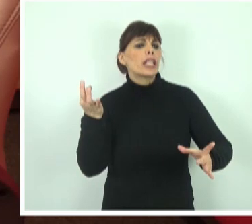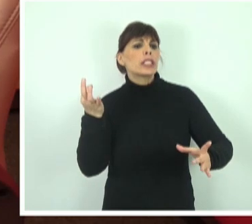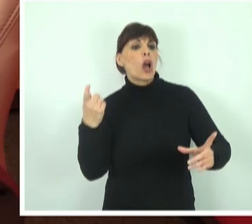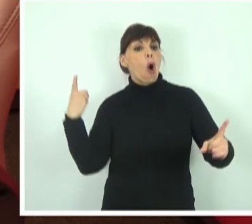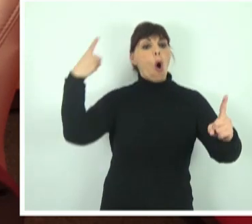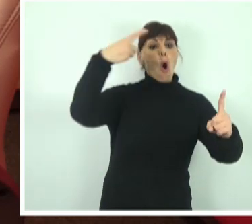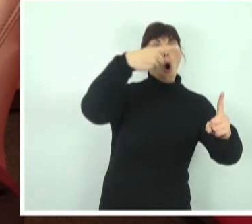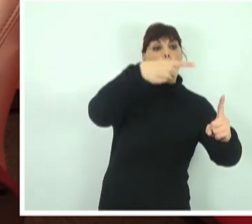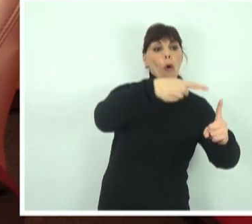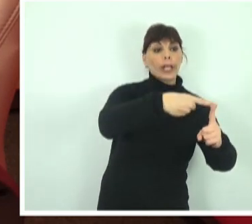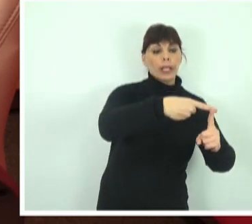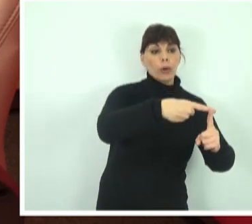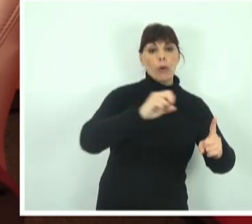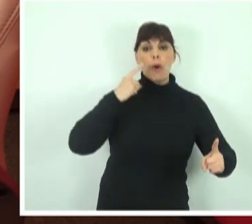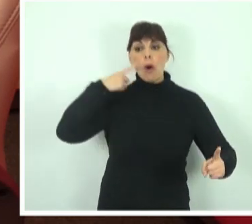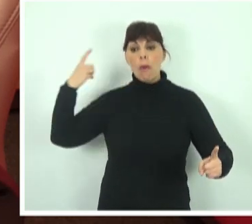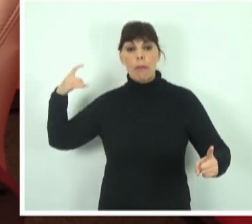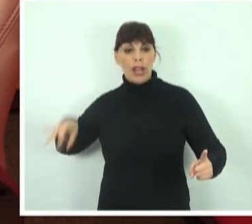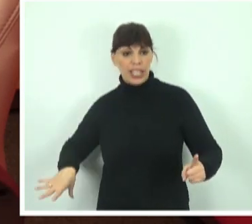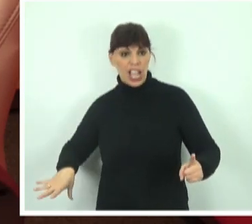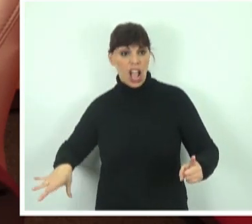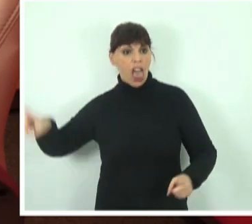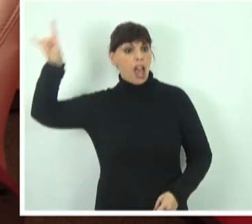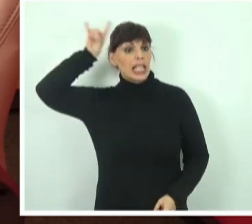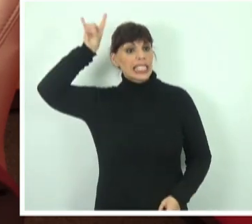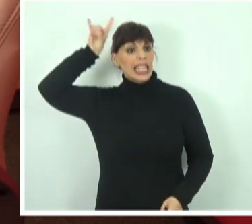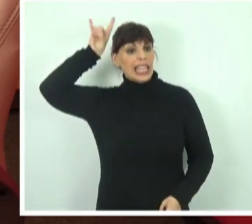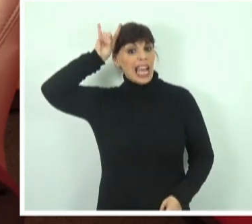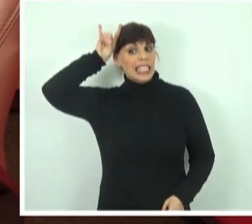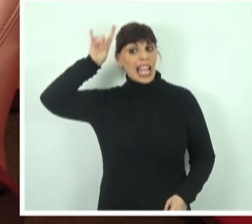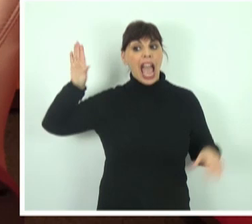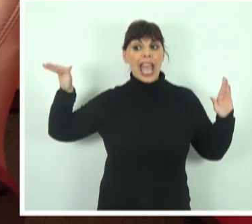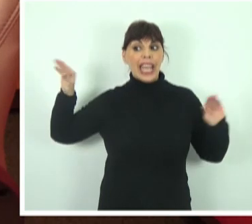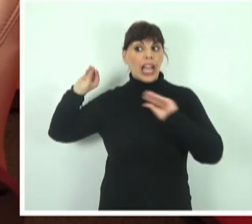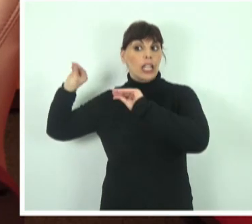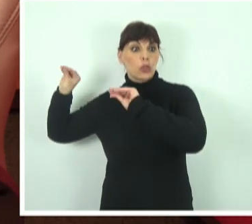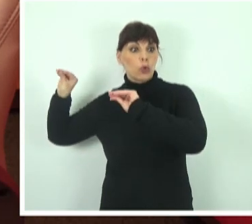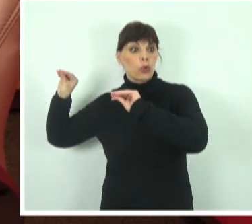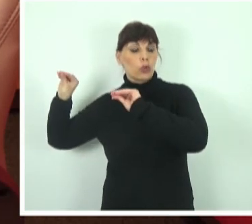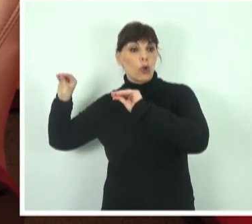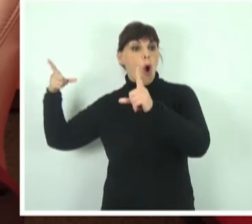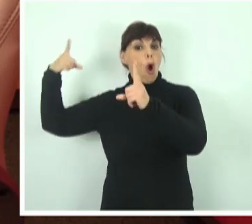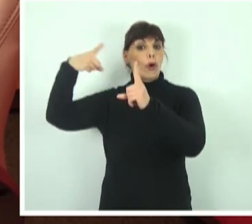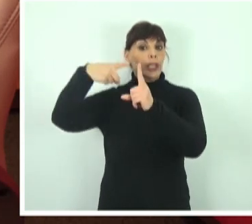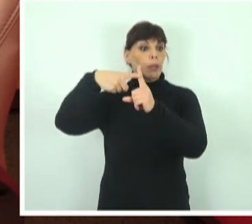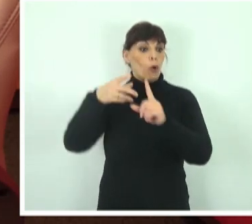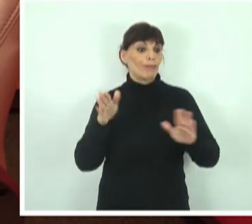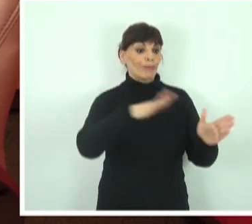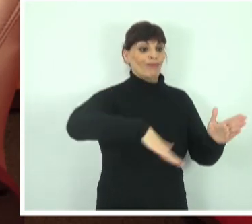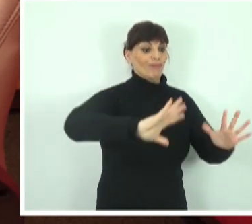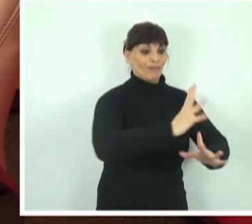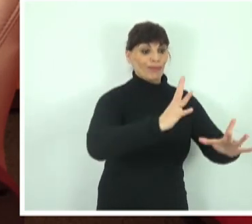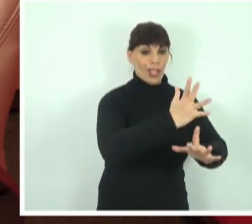preparado para Satanás y para sus ángeles. En este momento,